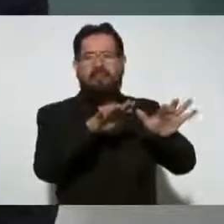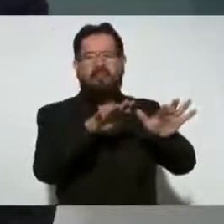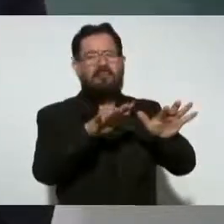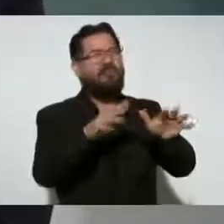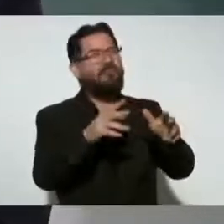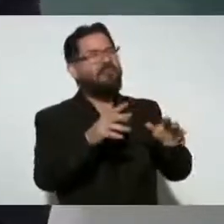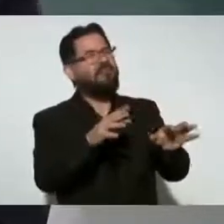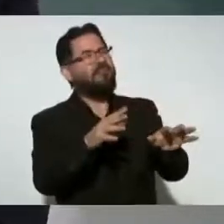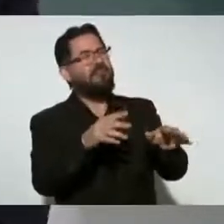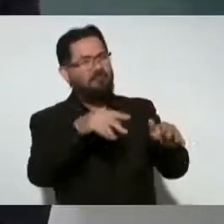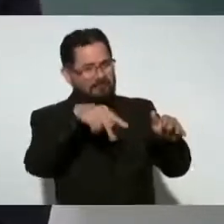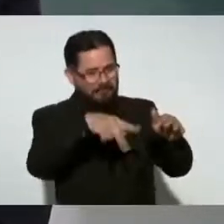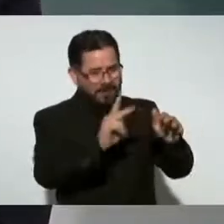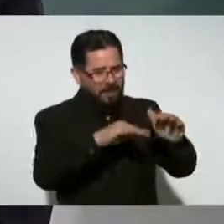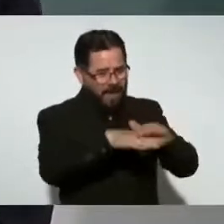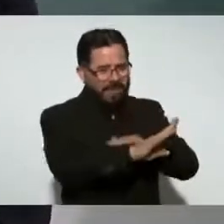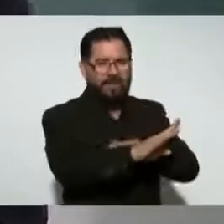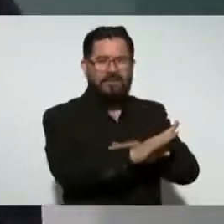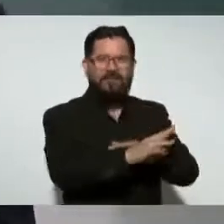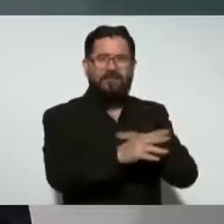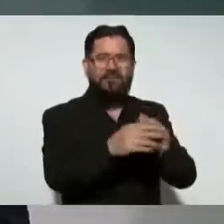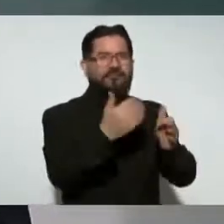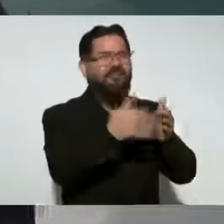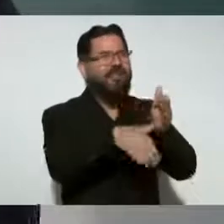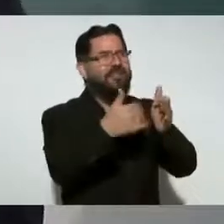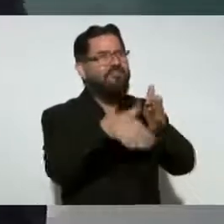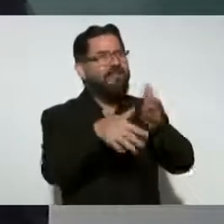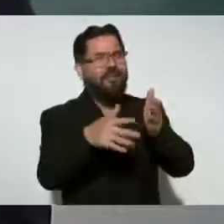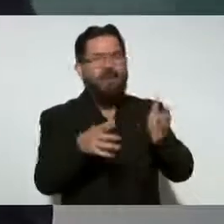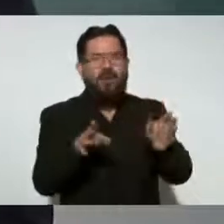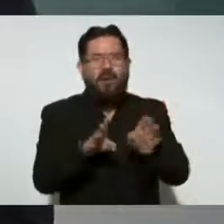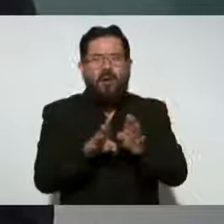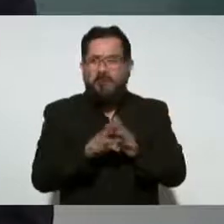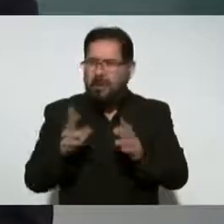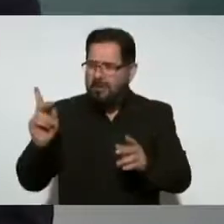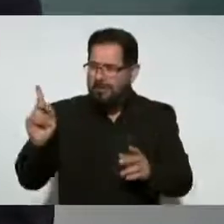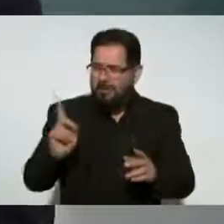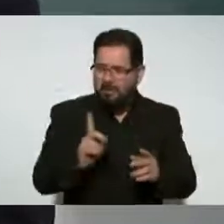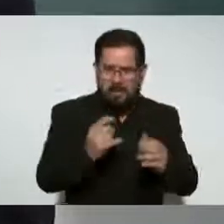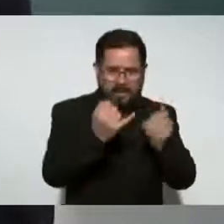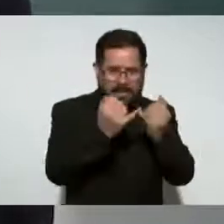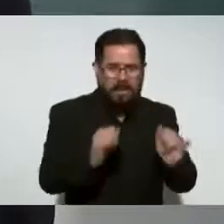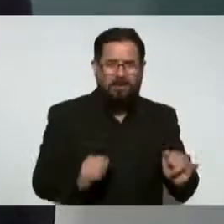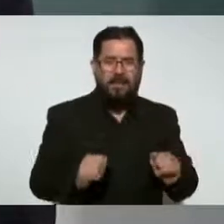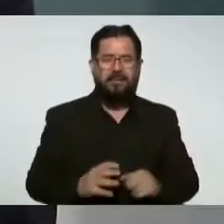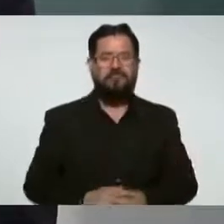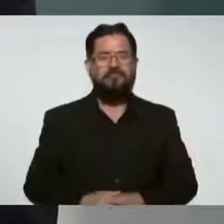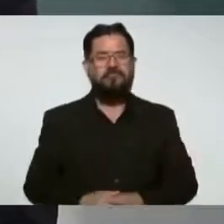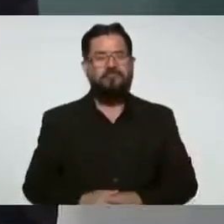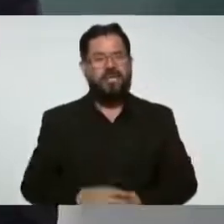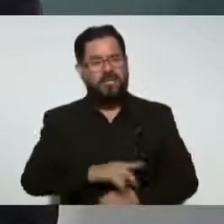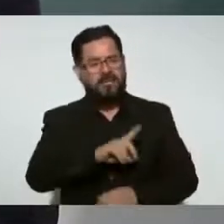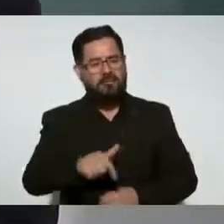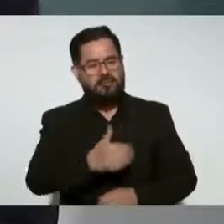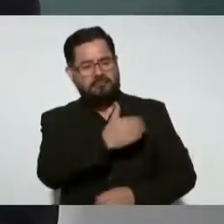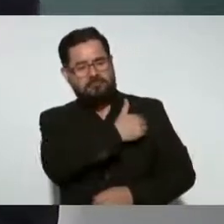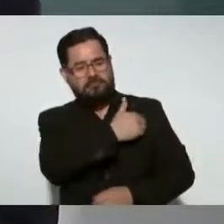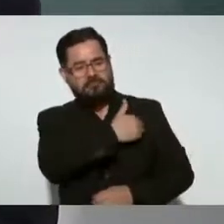inauguraron. Y cuando me invitan a